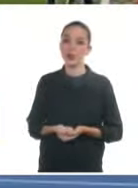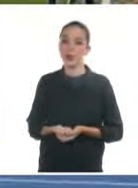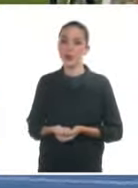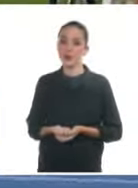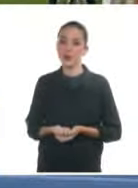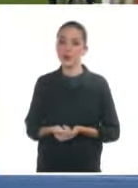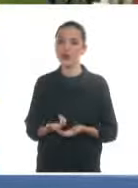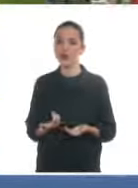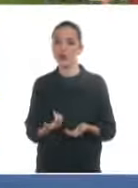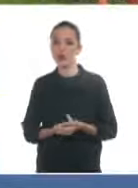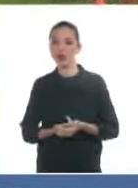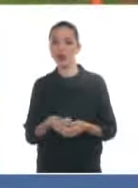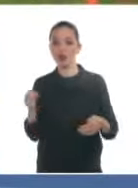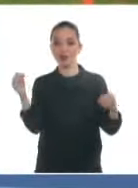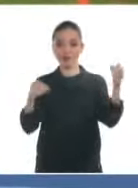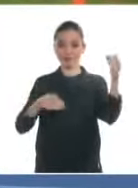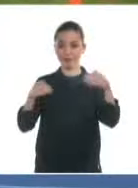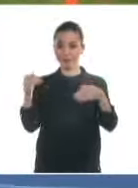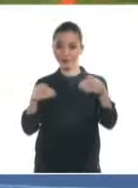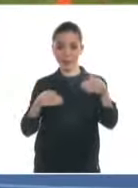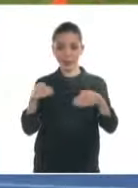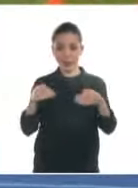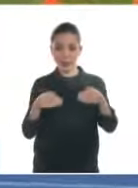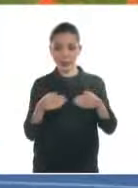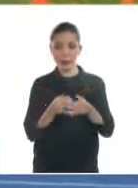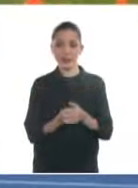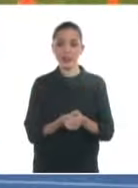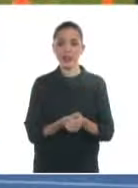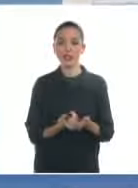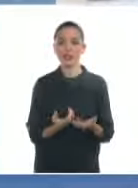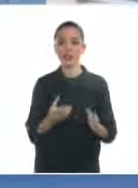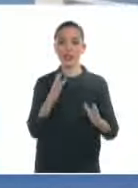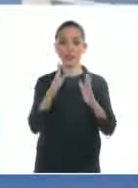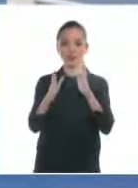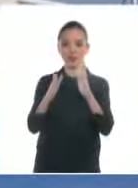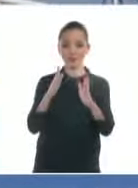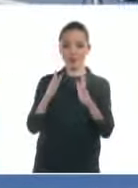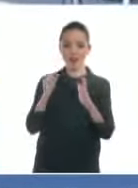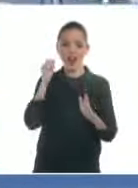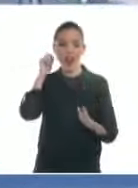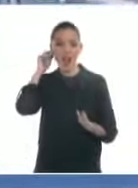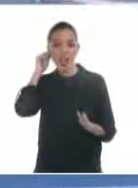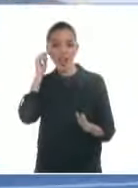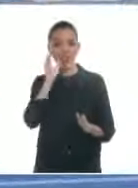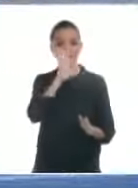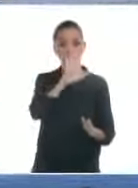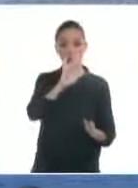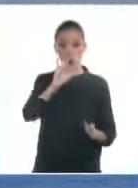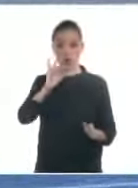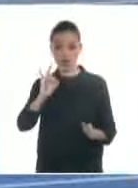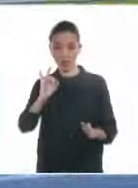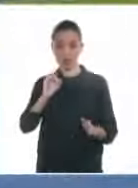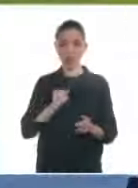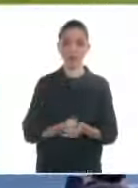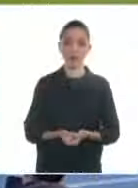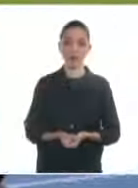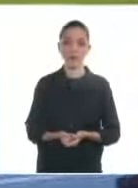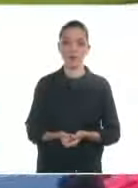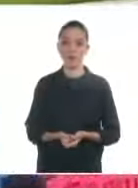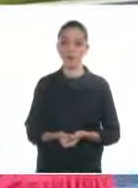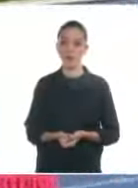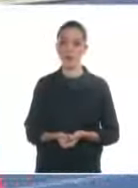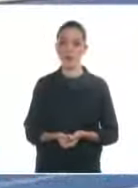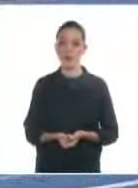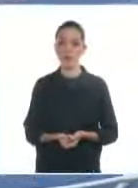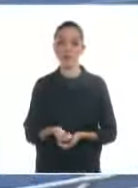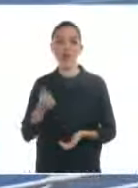los concursantes de la categoría F57. El grupo de la isla, marcado por la ausencia de la velocista multicampeona mundial y paralímpica